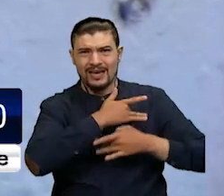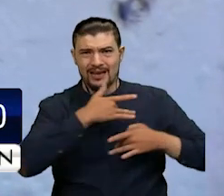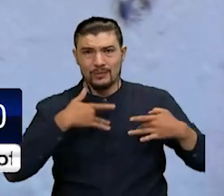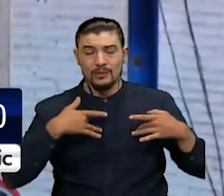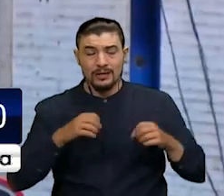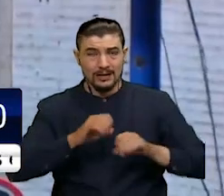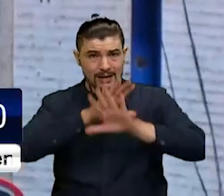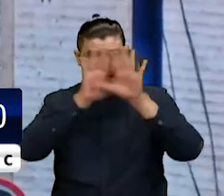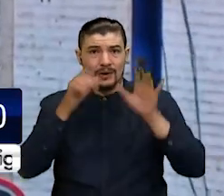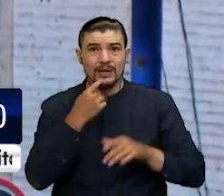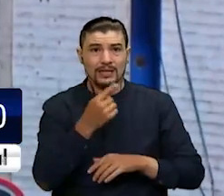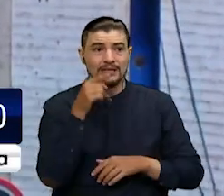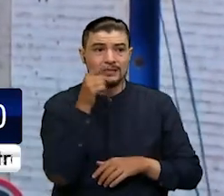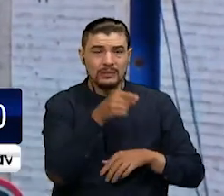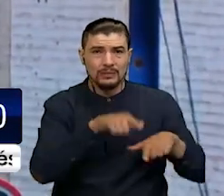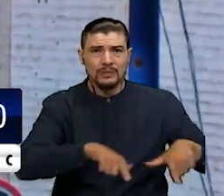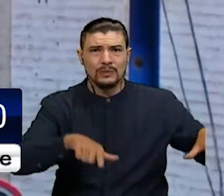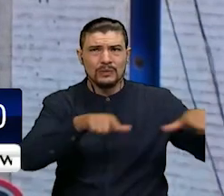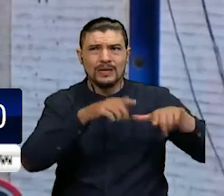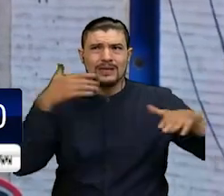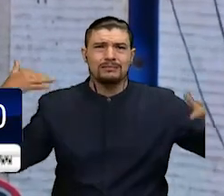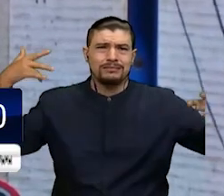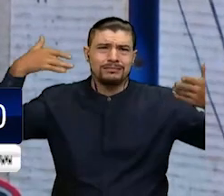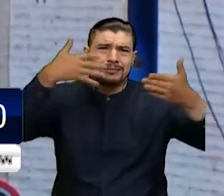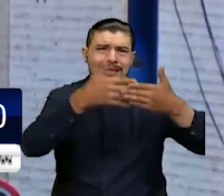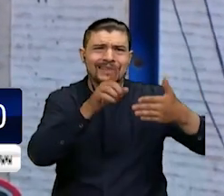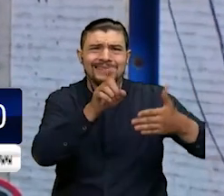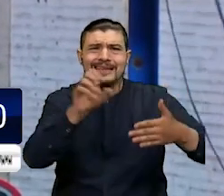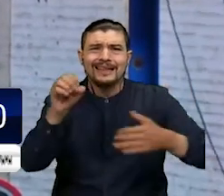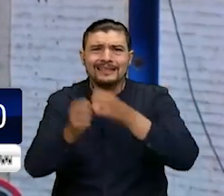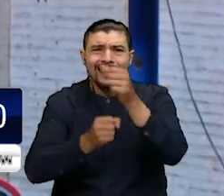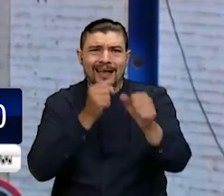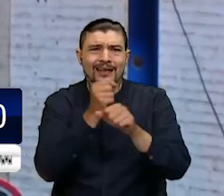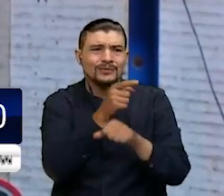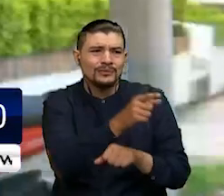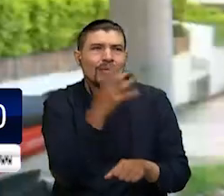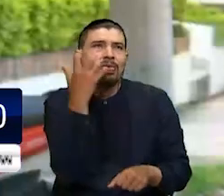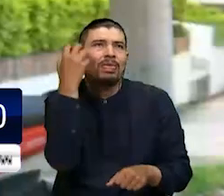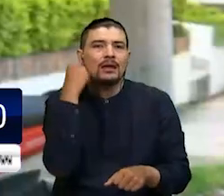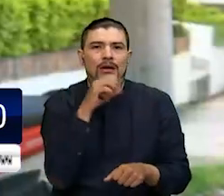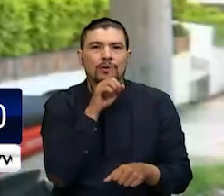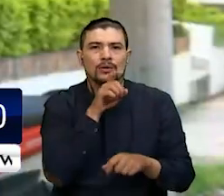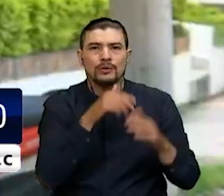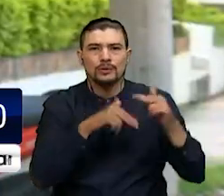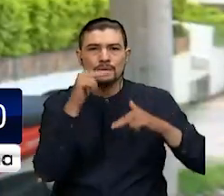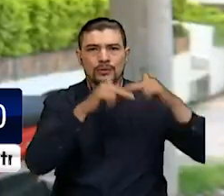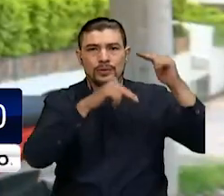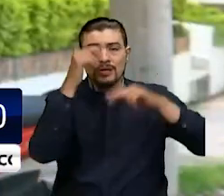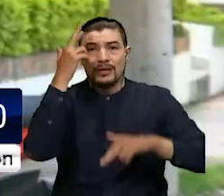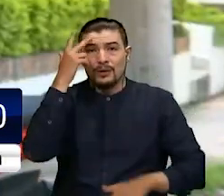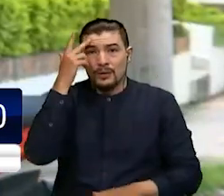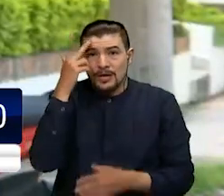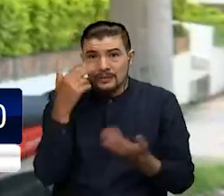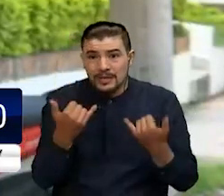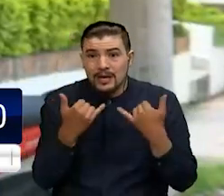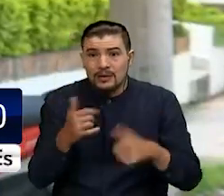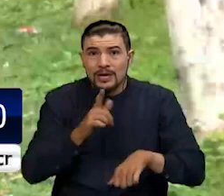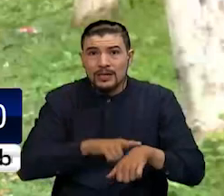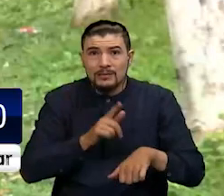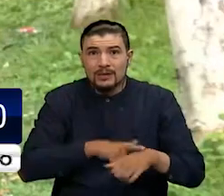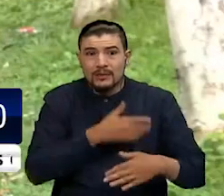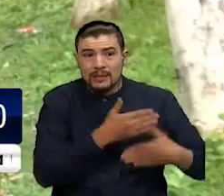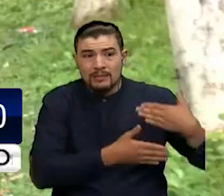hay que decirlo este es un establecimiento que tiene 60 años por lo menos de haberse construido y que lógicamente con el paso de los años se ha